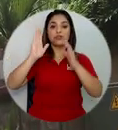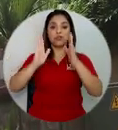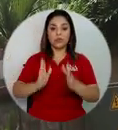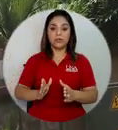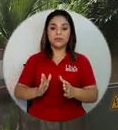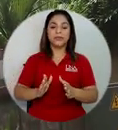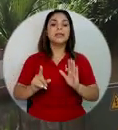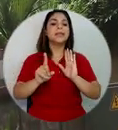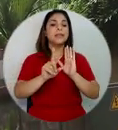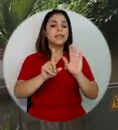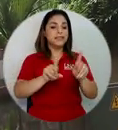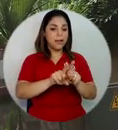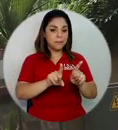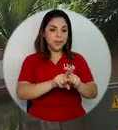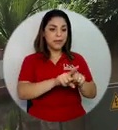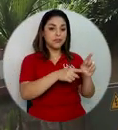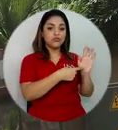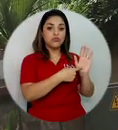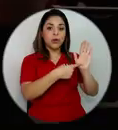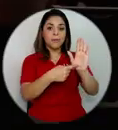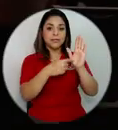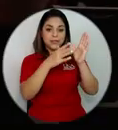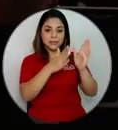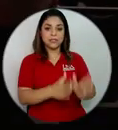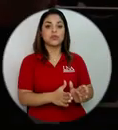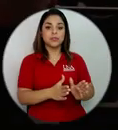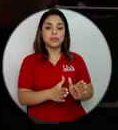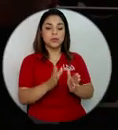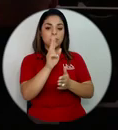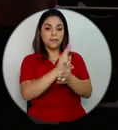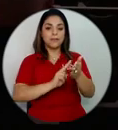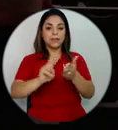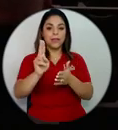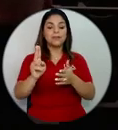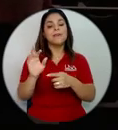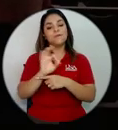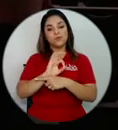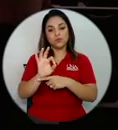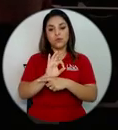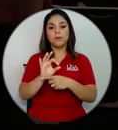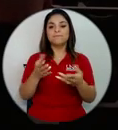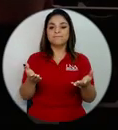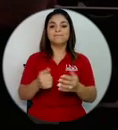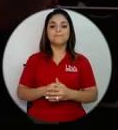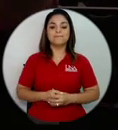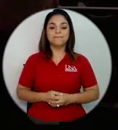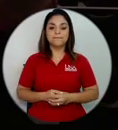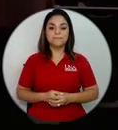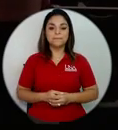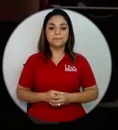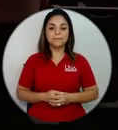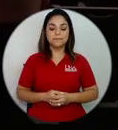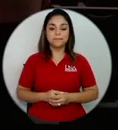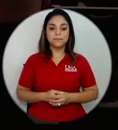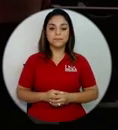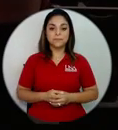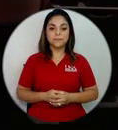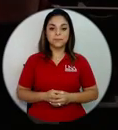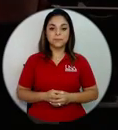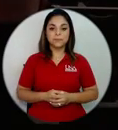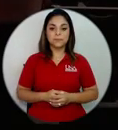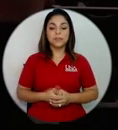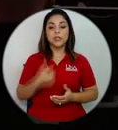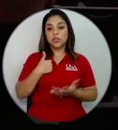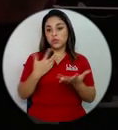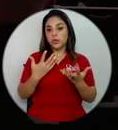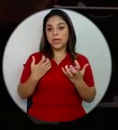de las demás representaciones que existen en las universidades para que funcione como tal, ¿verdad? Y